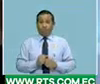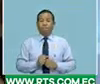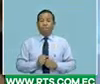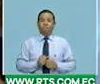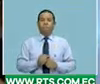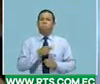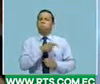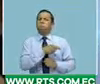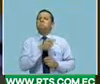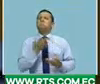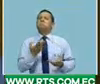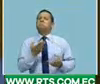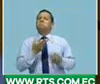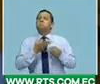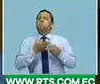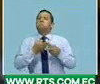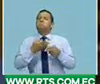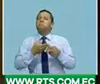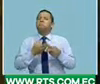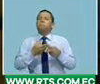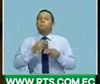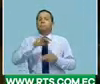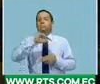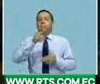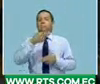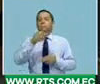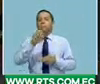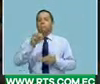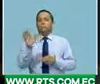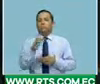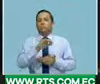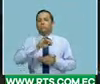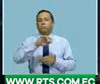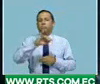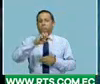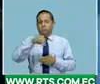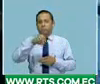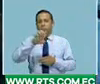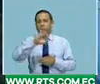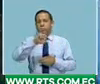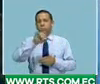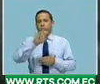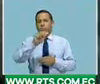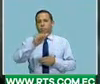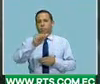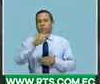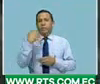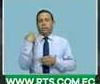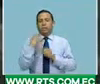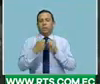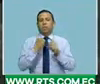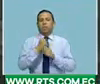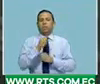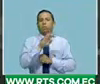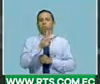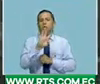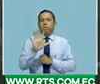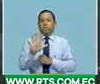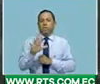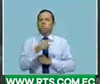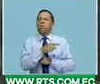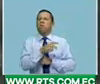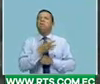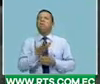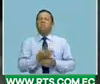La víctima fue identificada como John Javier Mejía Moreno, de 45 años. Lo conocían como alias